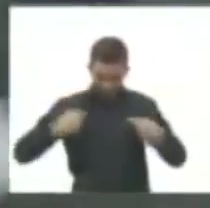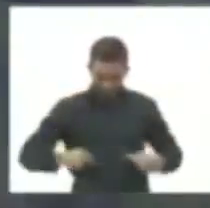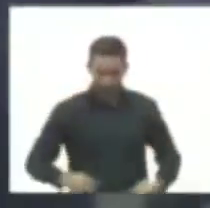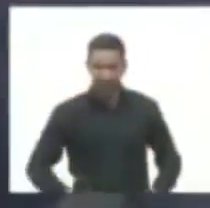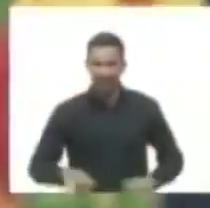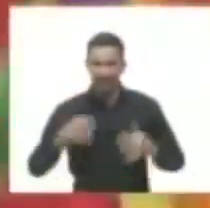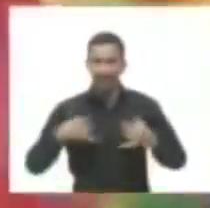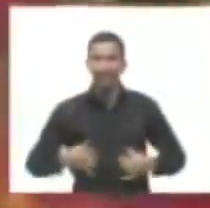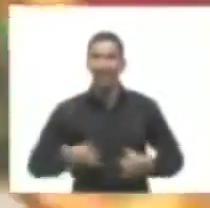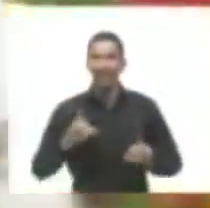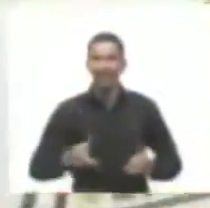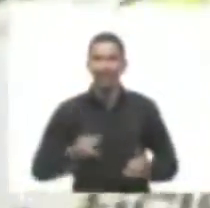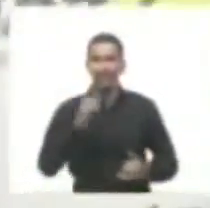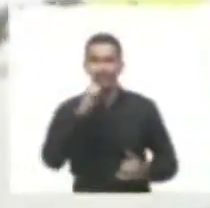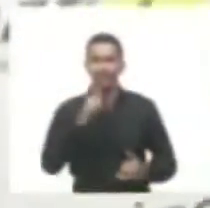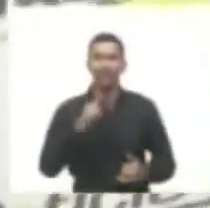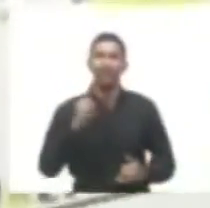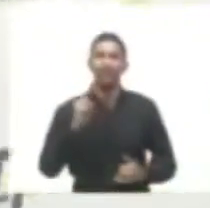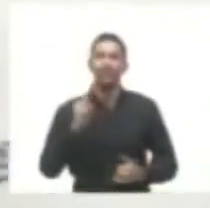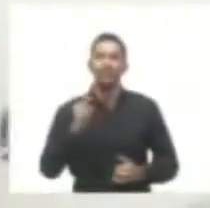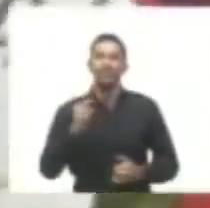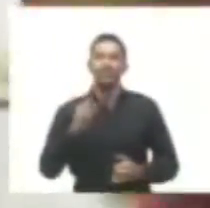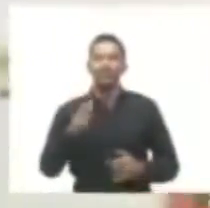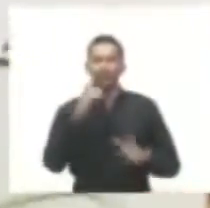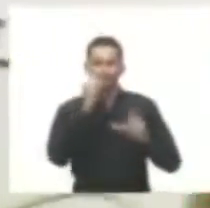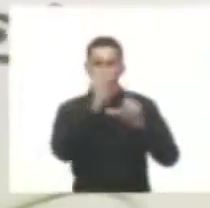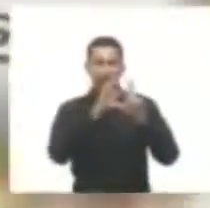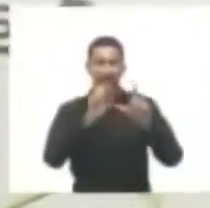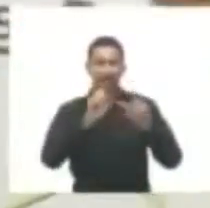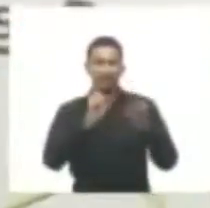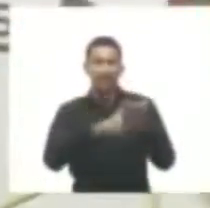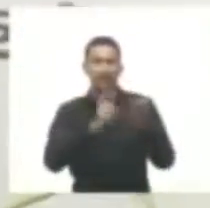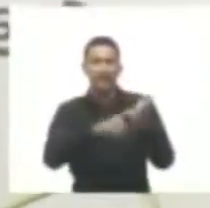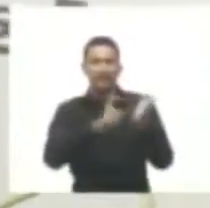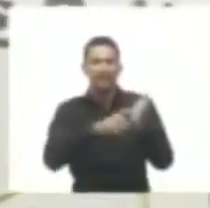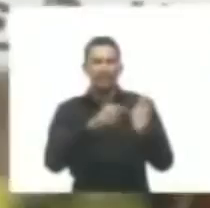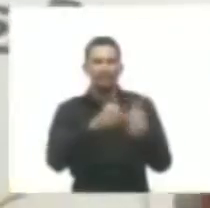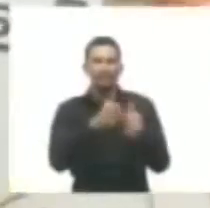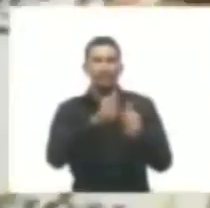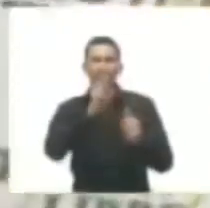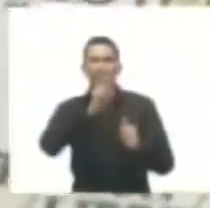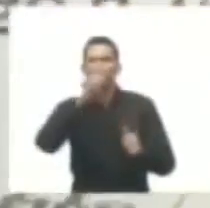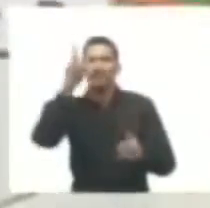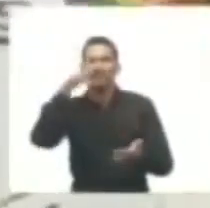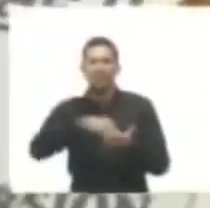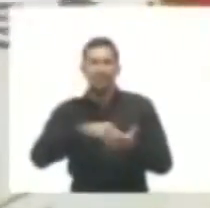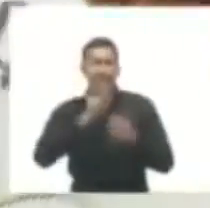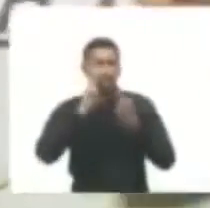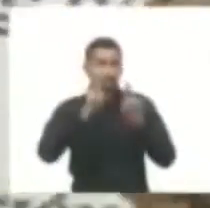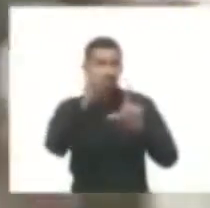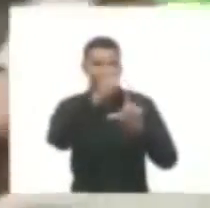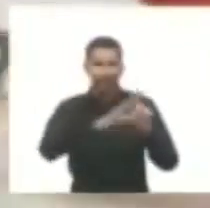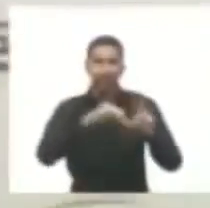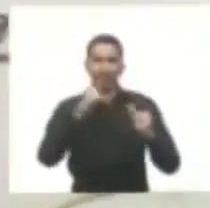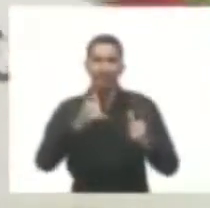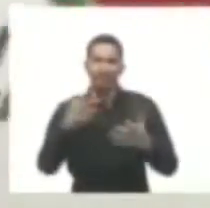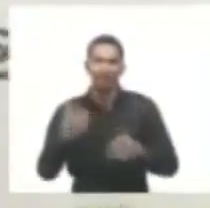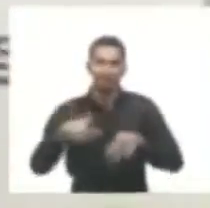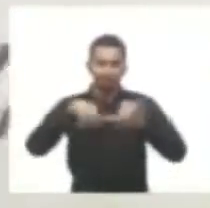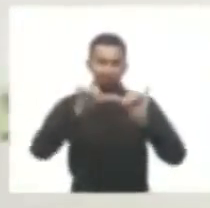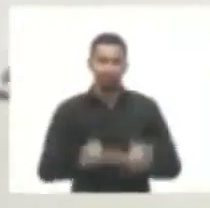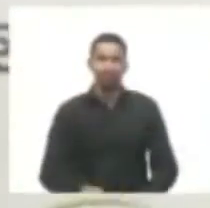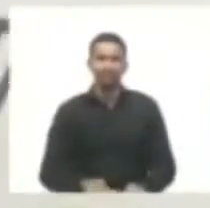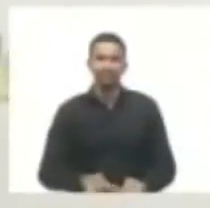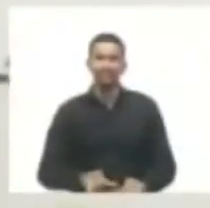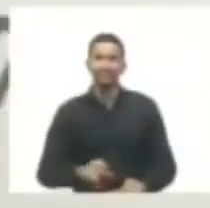particular, con el que hoy por hoy tiene más de 23 mil seguidores y ahora se encuentra en Barranquilla para vivir el ambiente de la Puerta de Oro y quedarse en el corazón